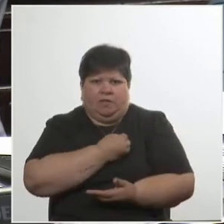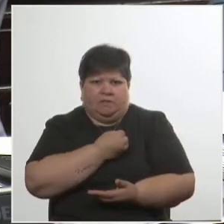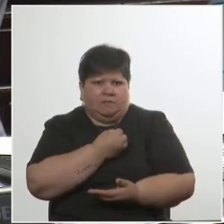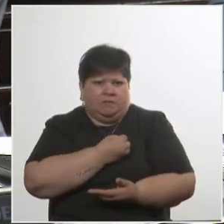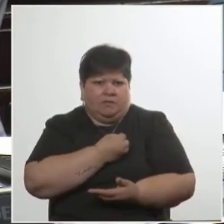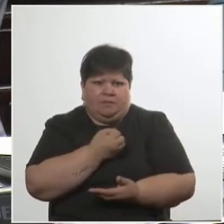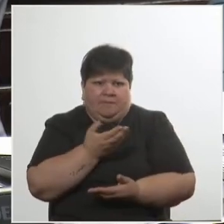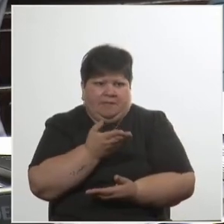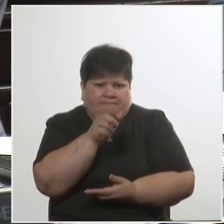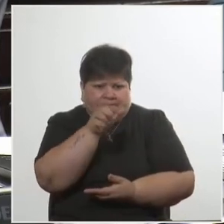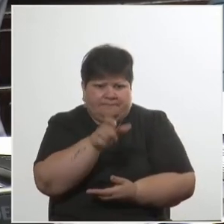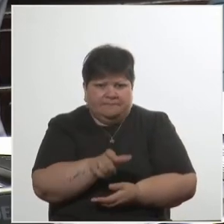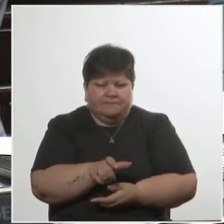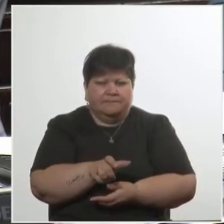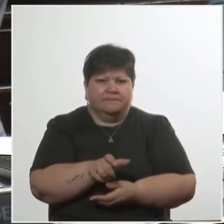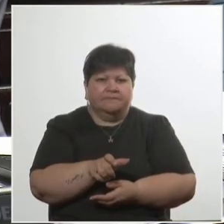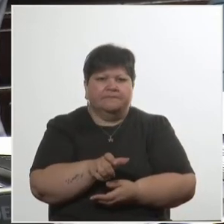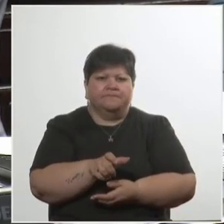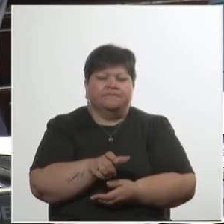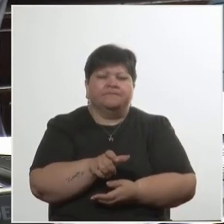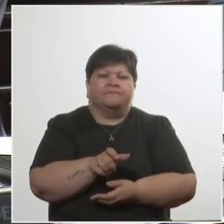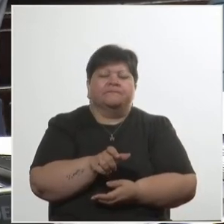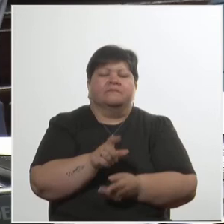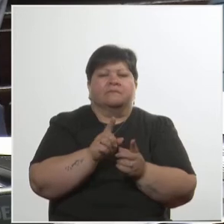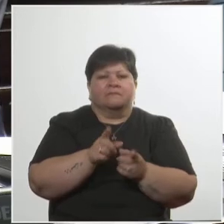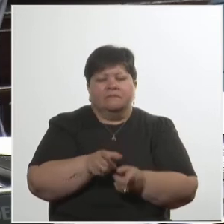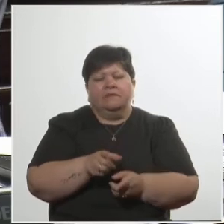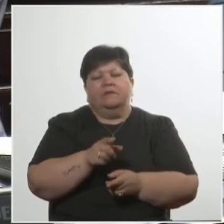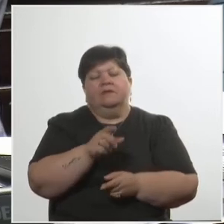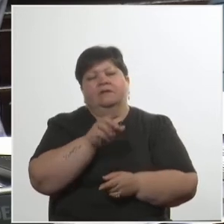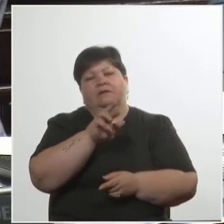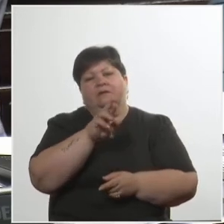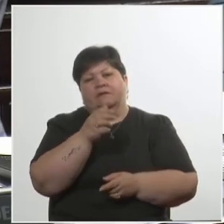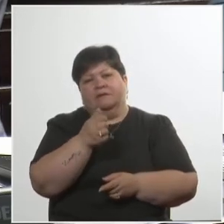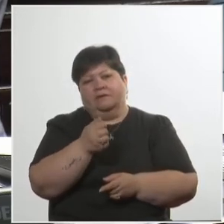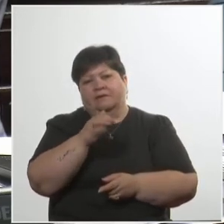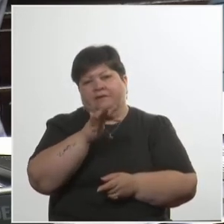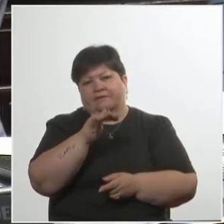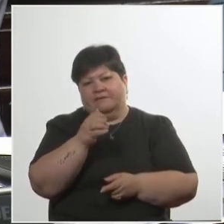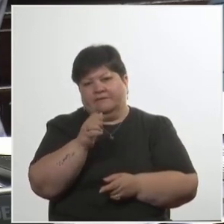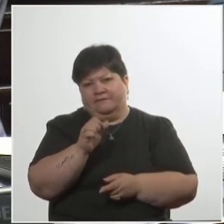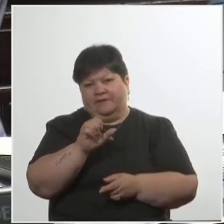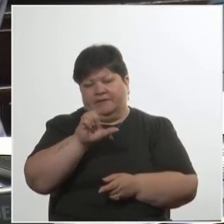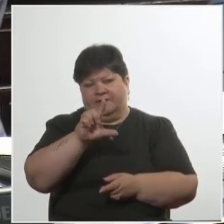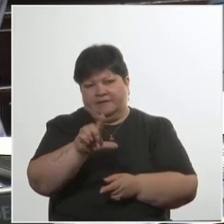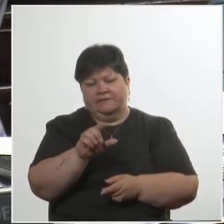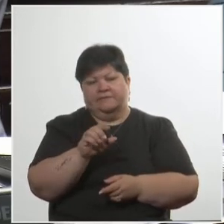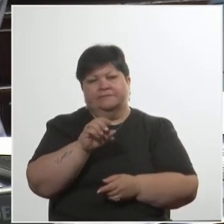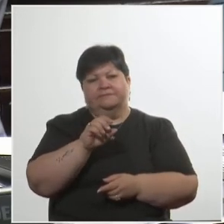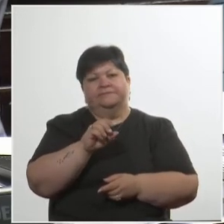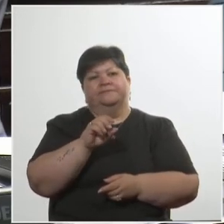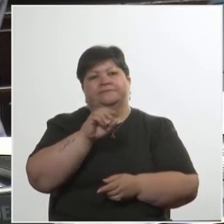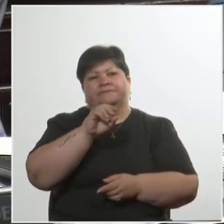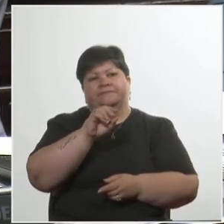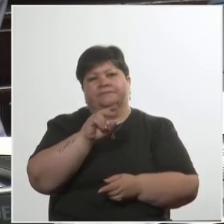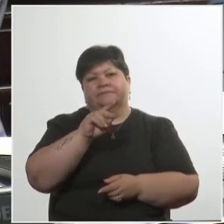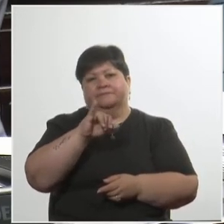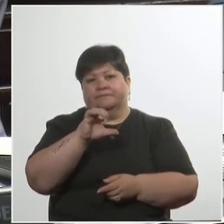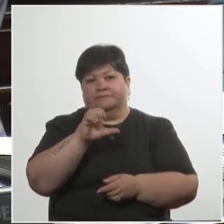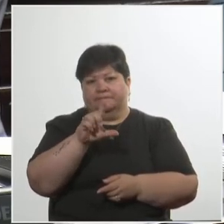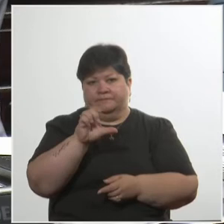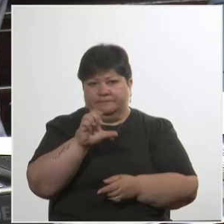el caso de Rafael gidet cuyo único pecado